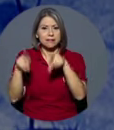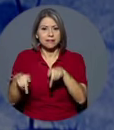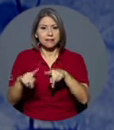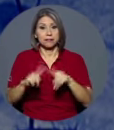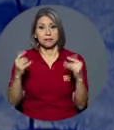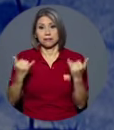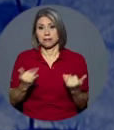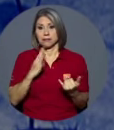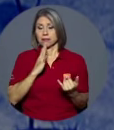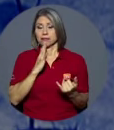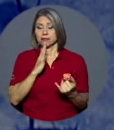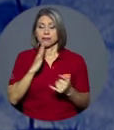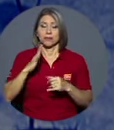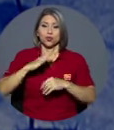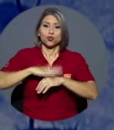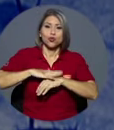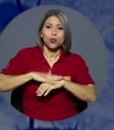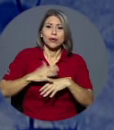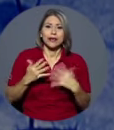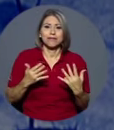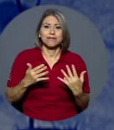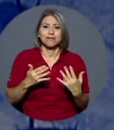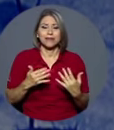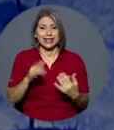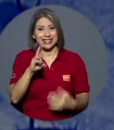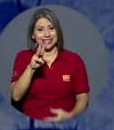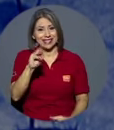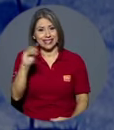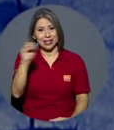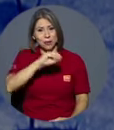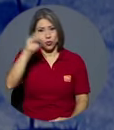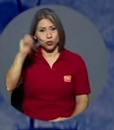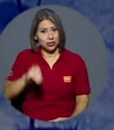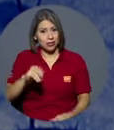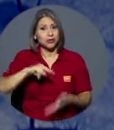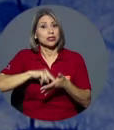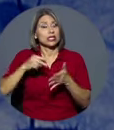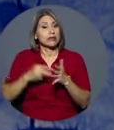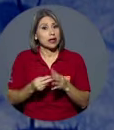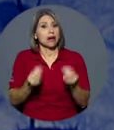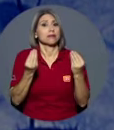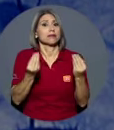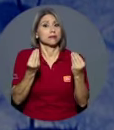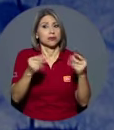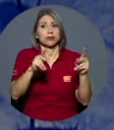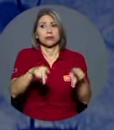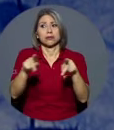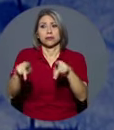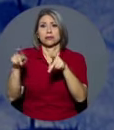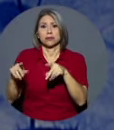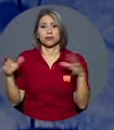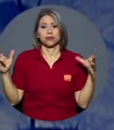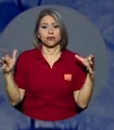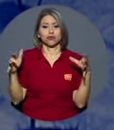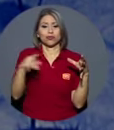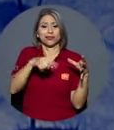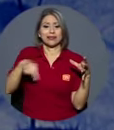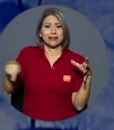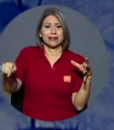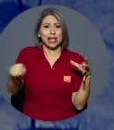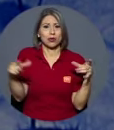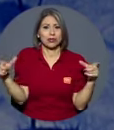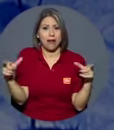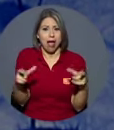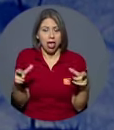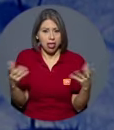pero en este caso estamos hablando de, como decía Francisco, del 60%, o sea, tenemos una gran cantidad, una gran concentración en un espacio muy